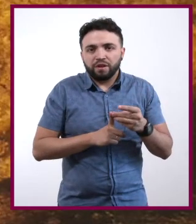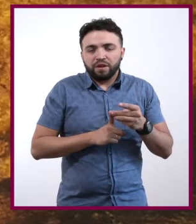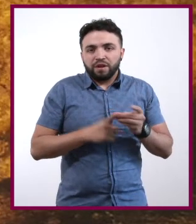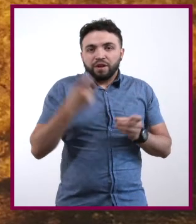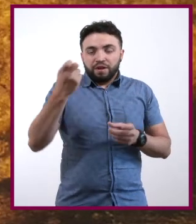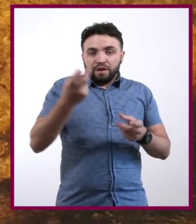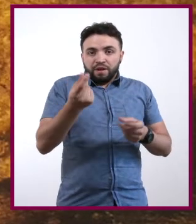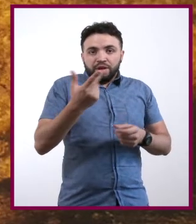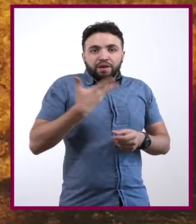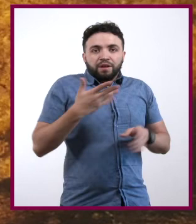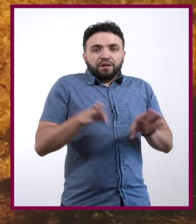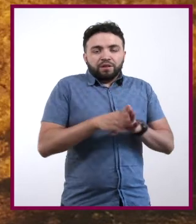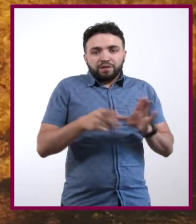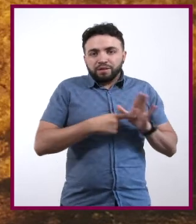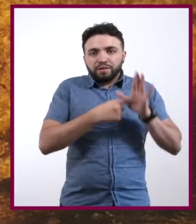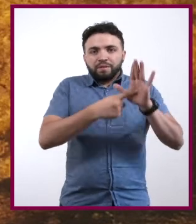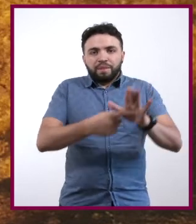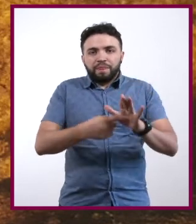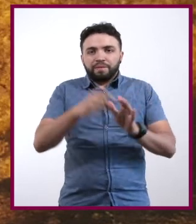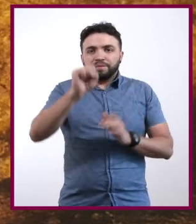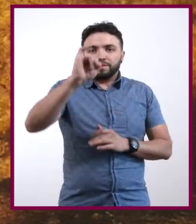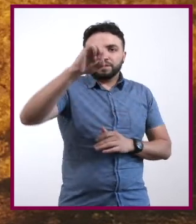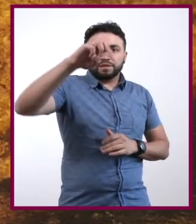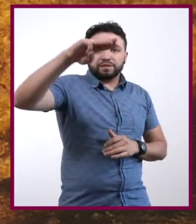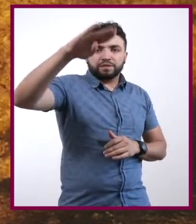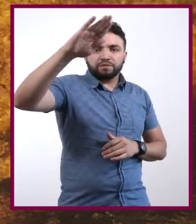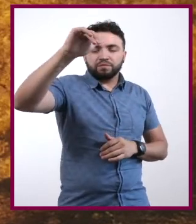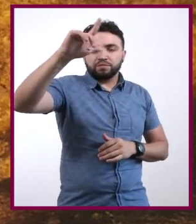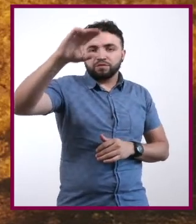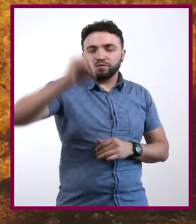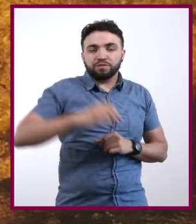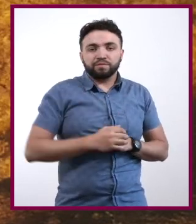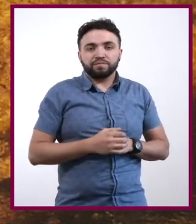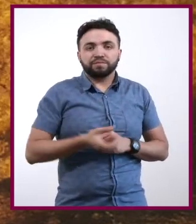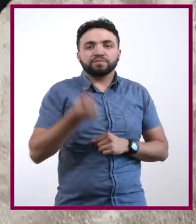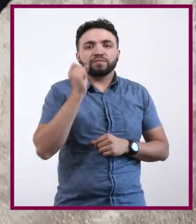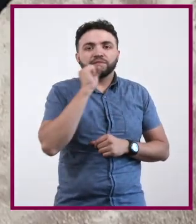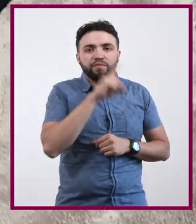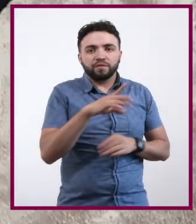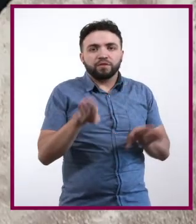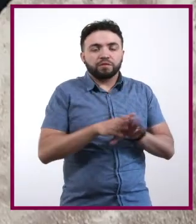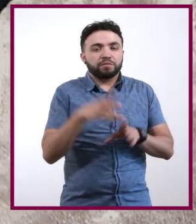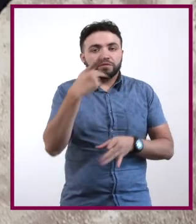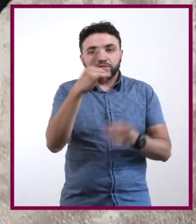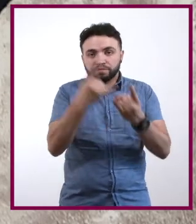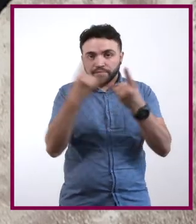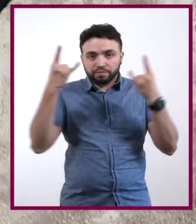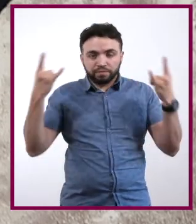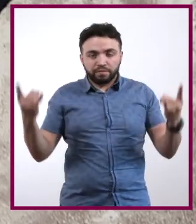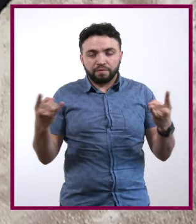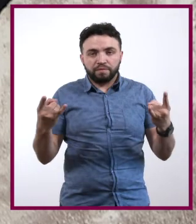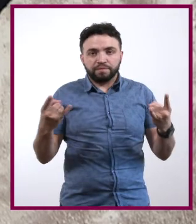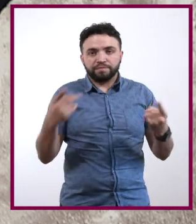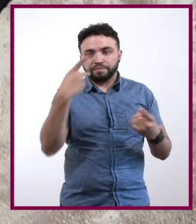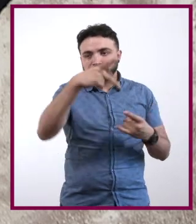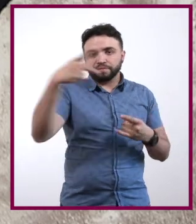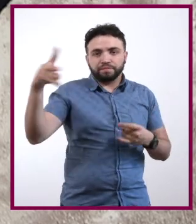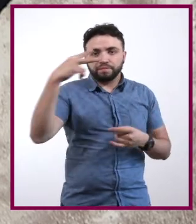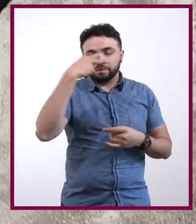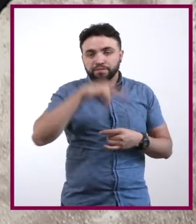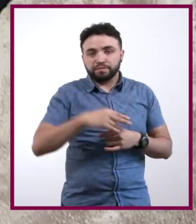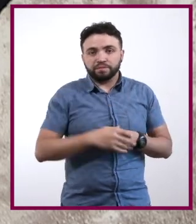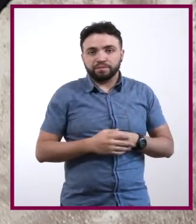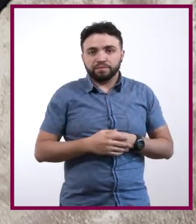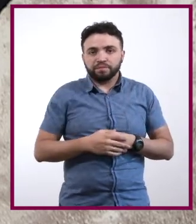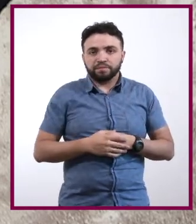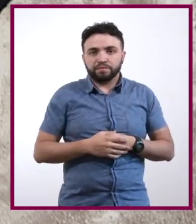son metáfora, símbolo, también de una historia propiamente mexicana,